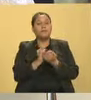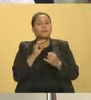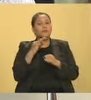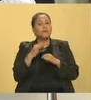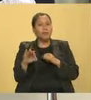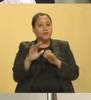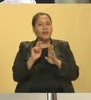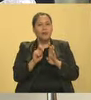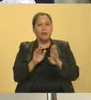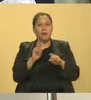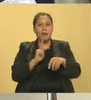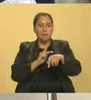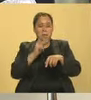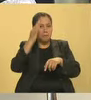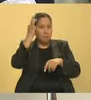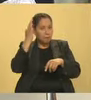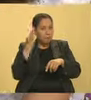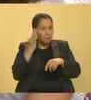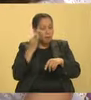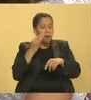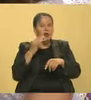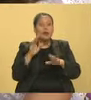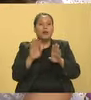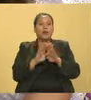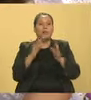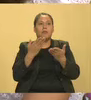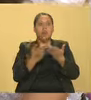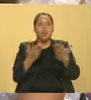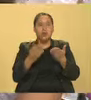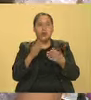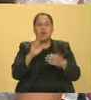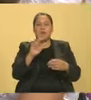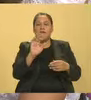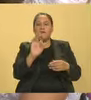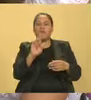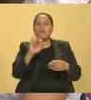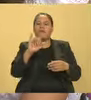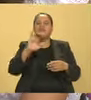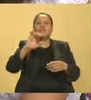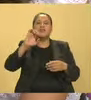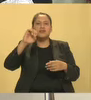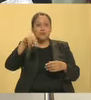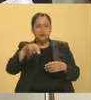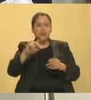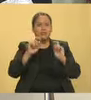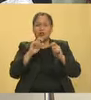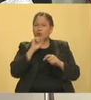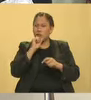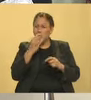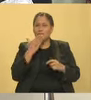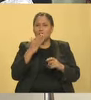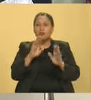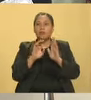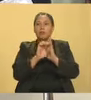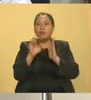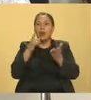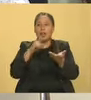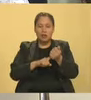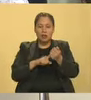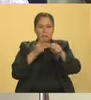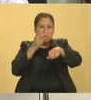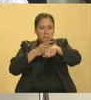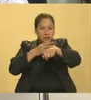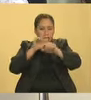último en depilación es la es por fricción. Muy claro, es por buenísimo. Fricción. Es muy buena esta porque es con